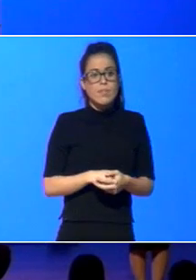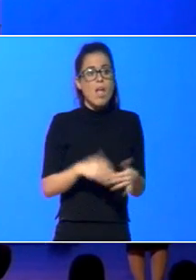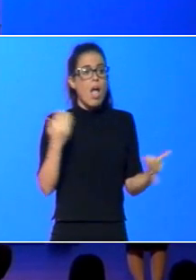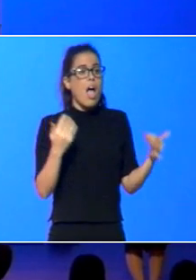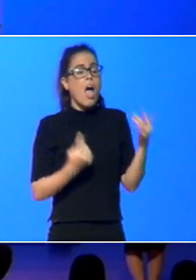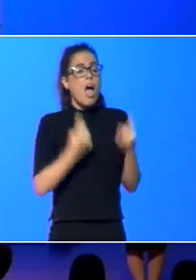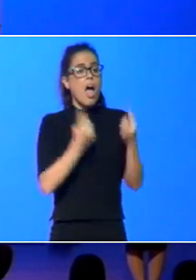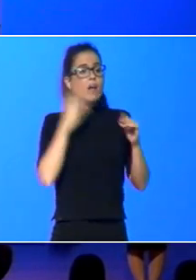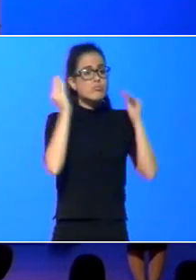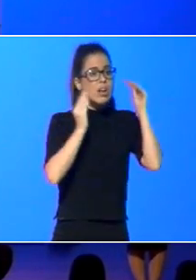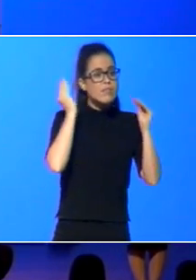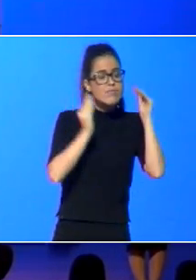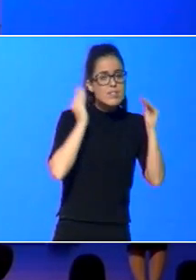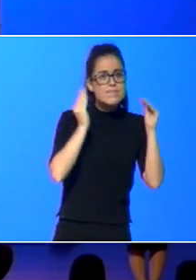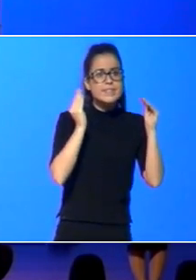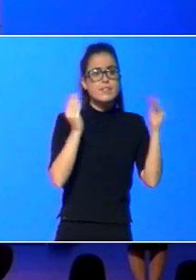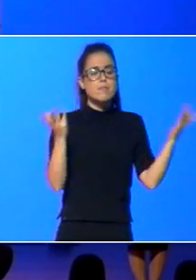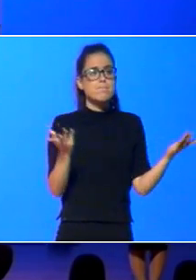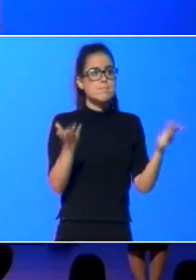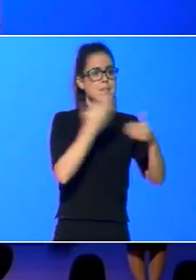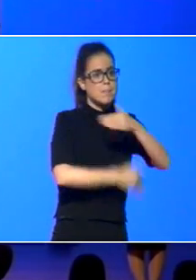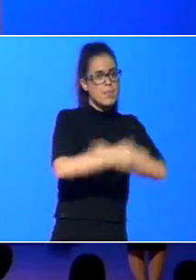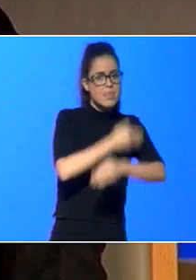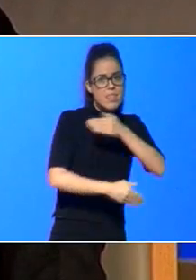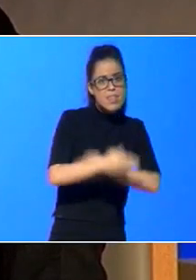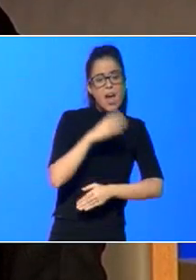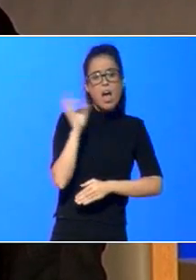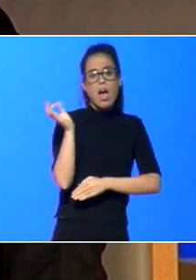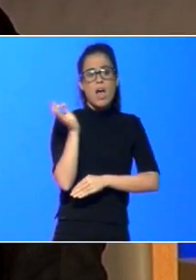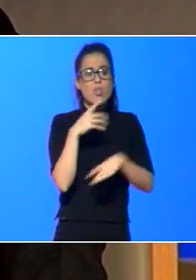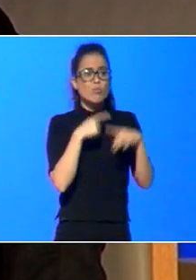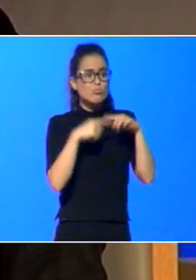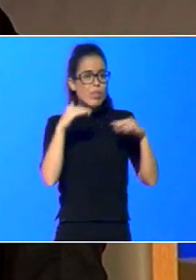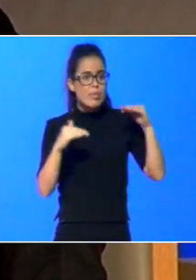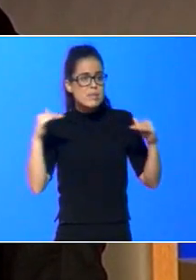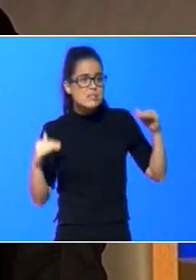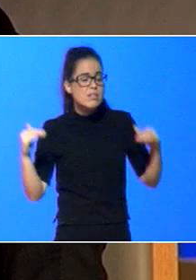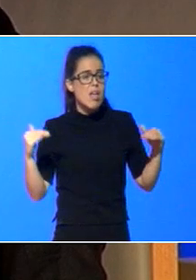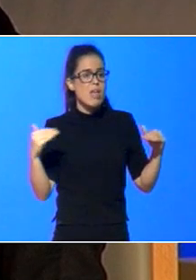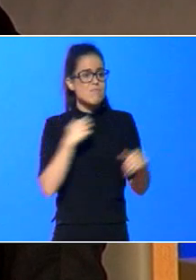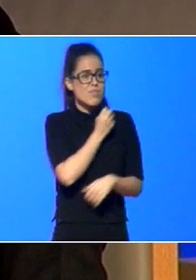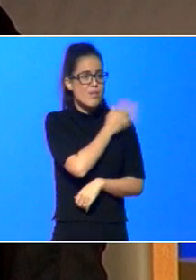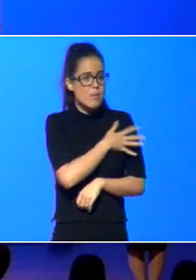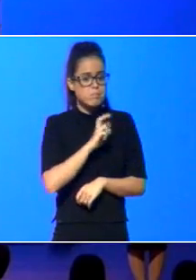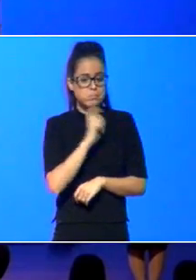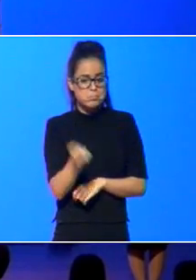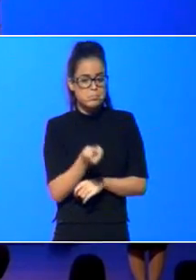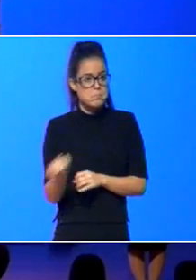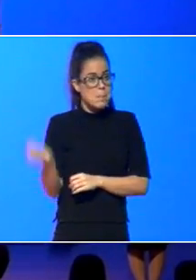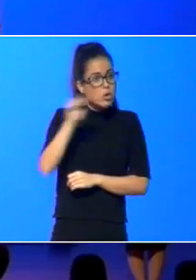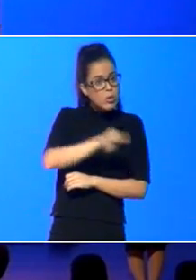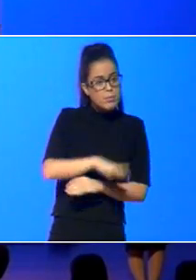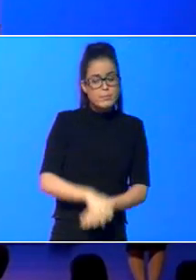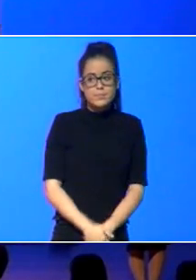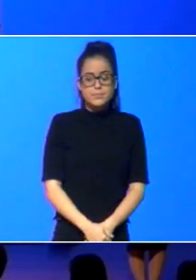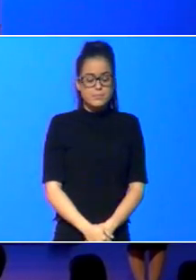torno a discapacidad, diversidad funcional, bueno, hacer tu aportación a todo esto. Muy bien. Bueno,